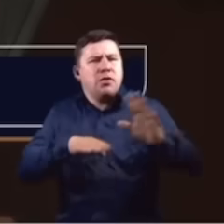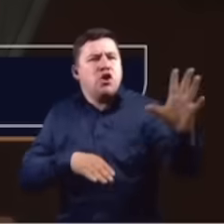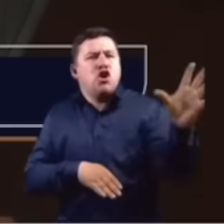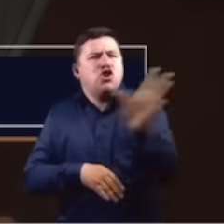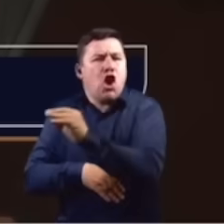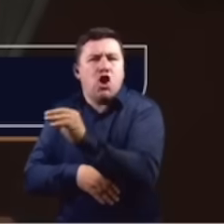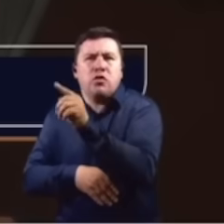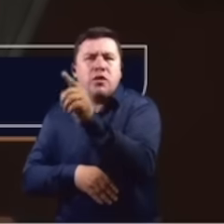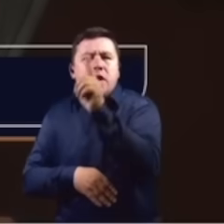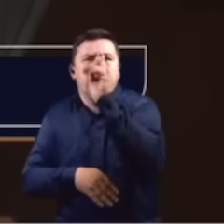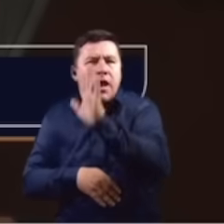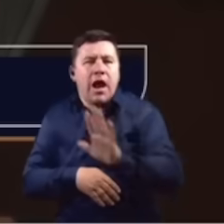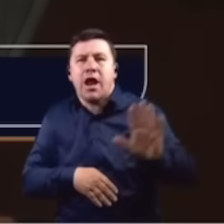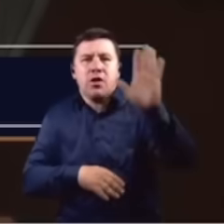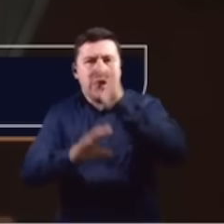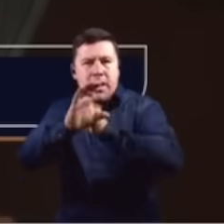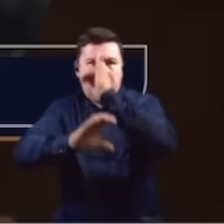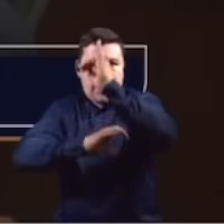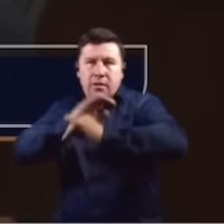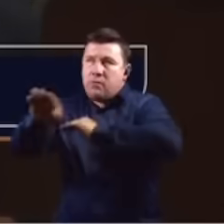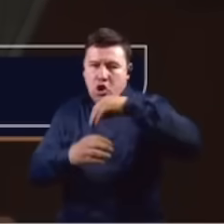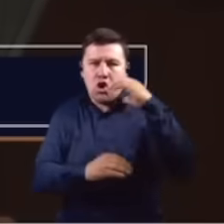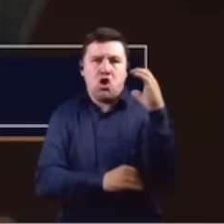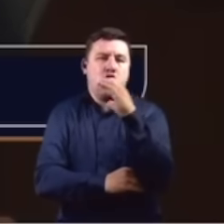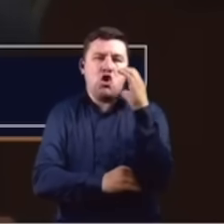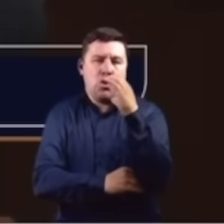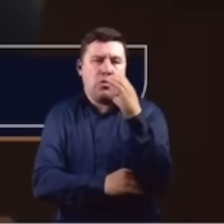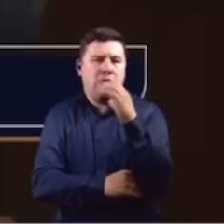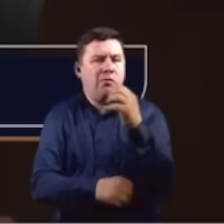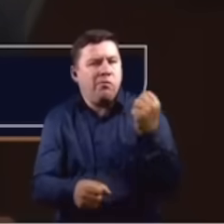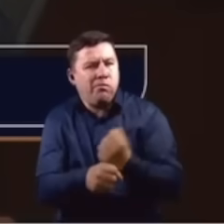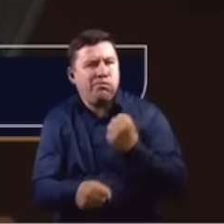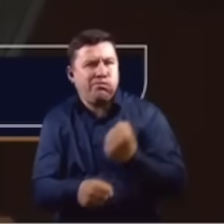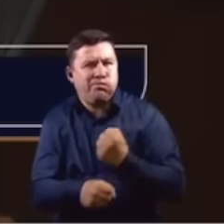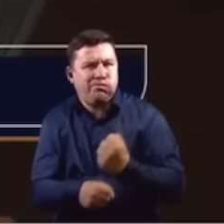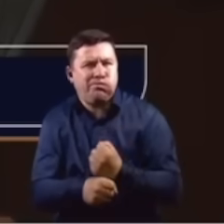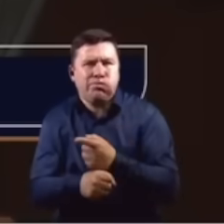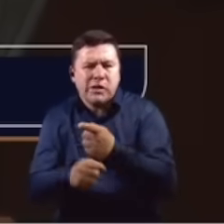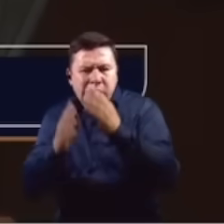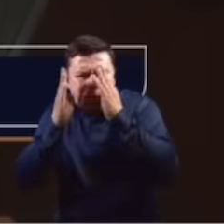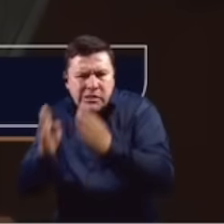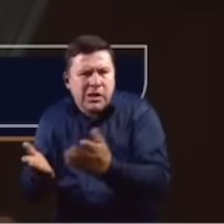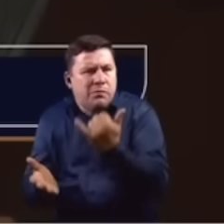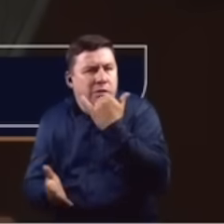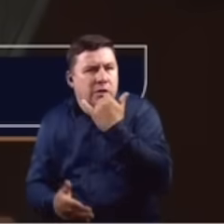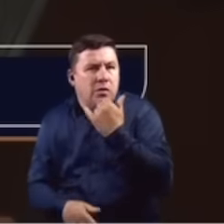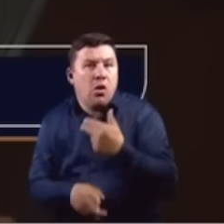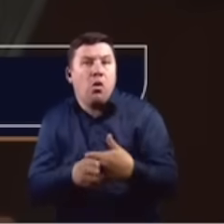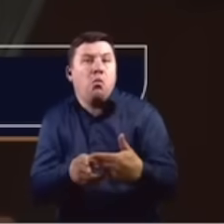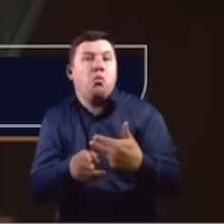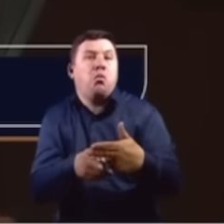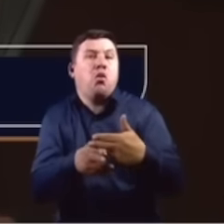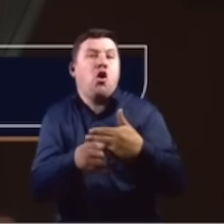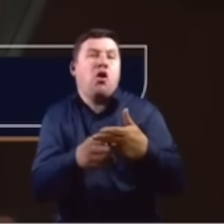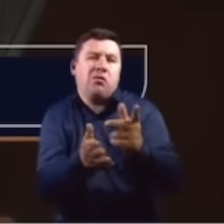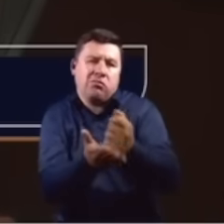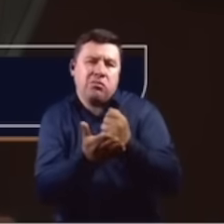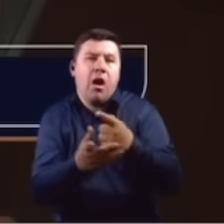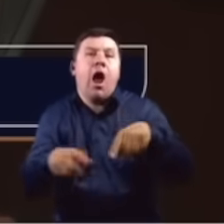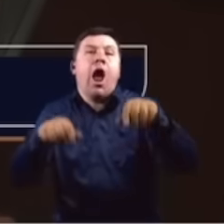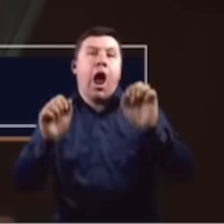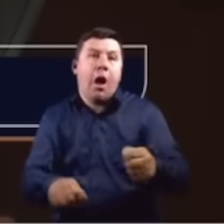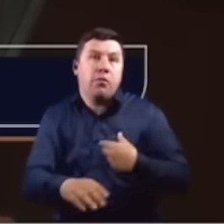las organizaciones nacionales e internacionales que en Colombia están trabajando contra este flagelo. Le pido que tan pronto sea posible nos ayude a aprobar